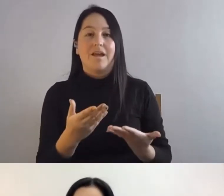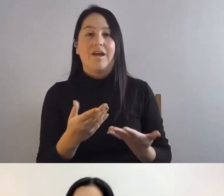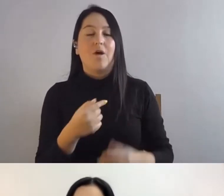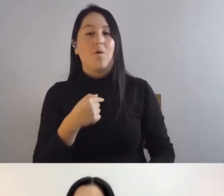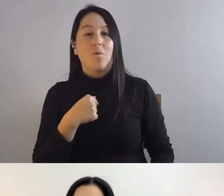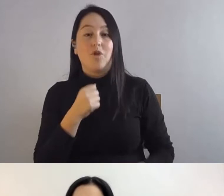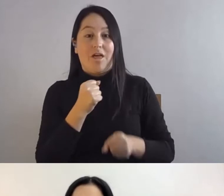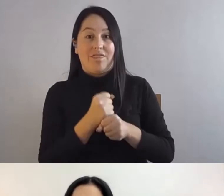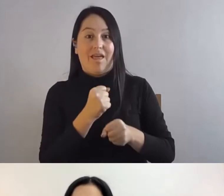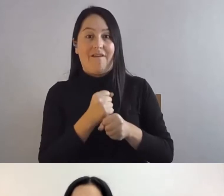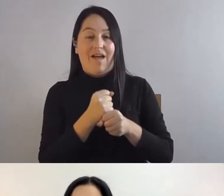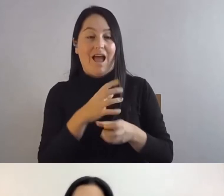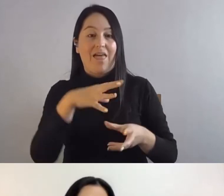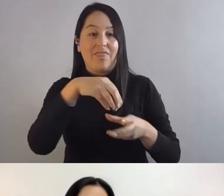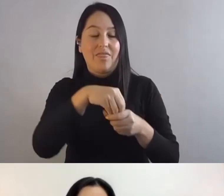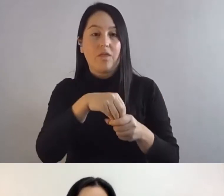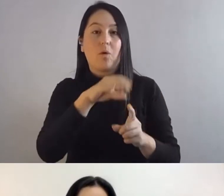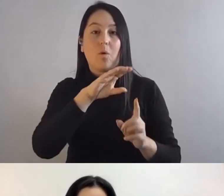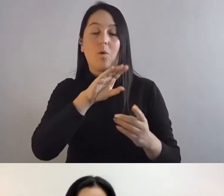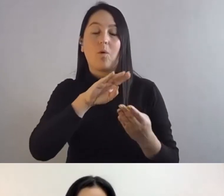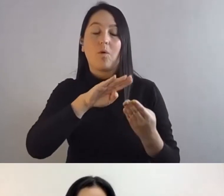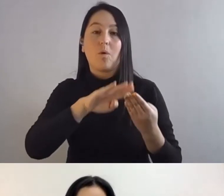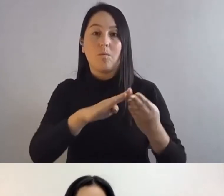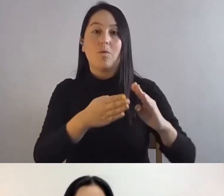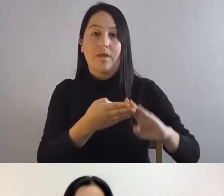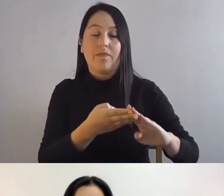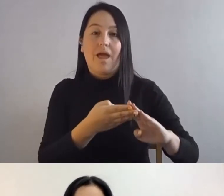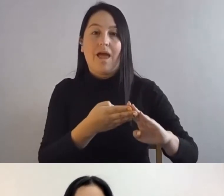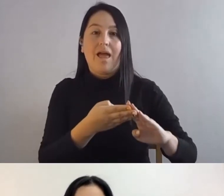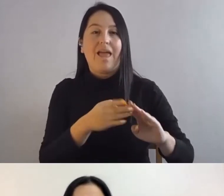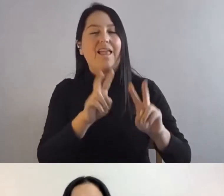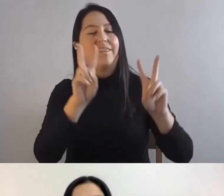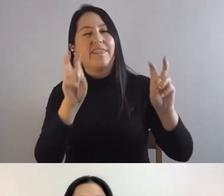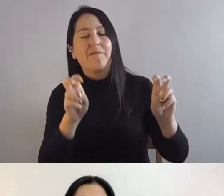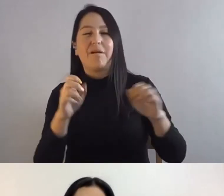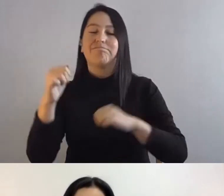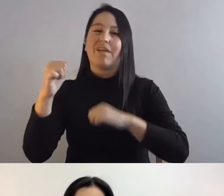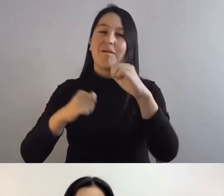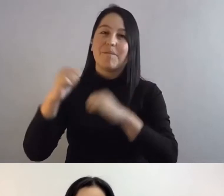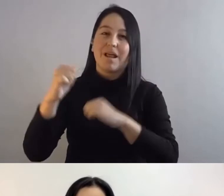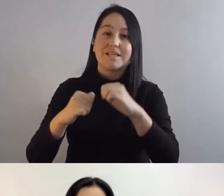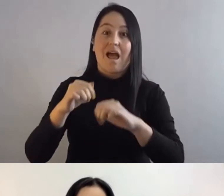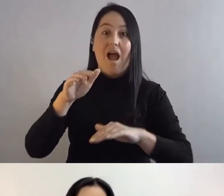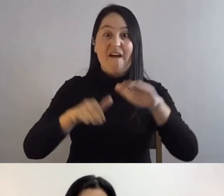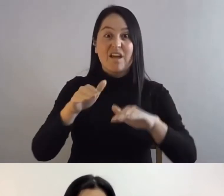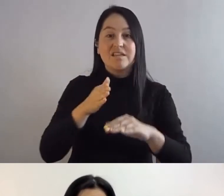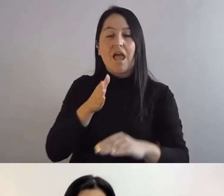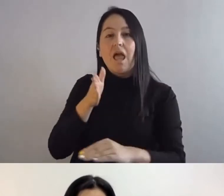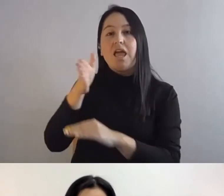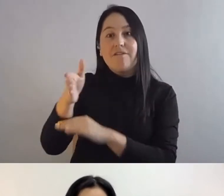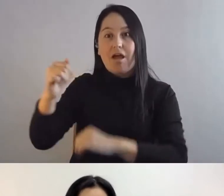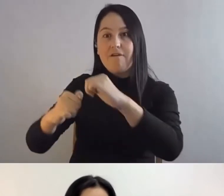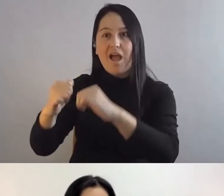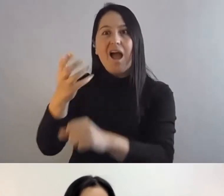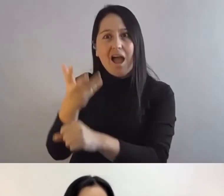con la comunidad siente como que en el tema de las empresas, muchas veces cuando uno ha ido a estas empresas que tienen personas